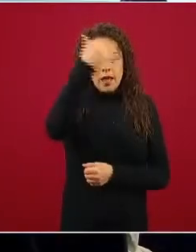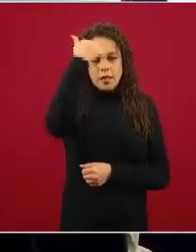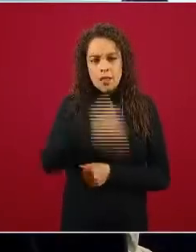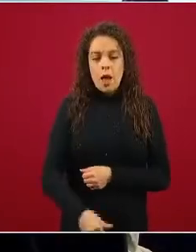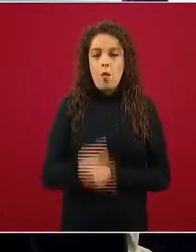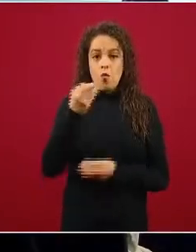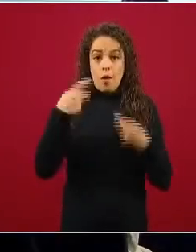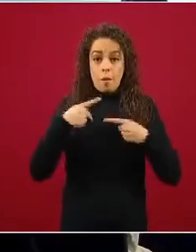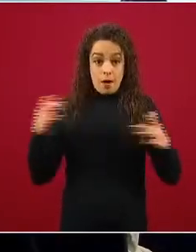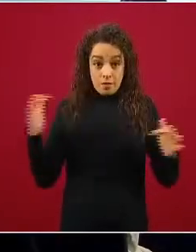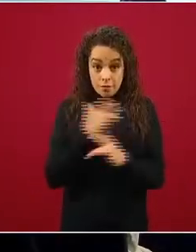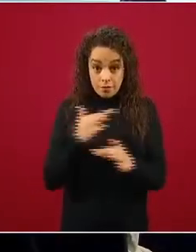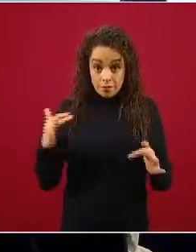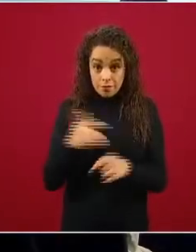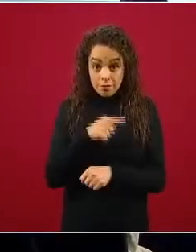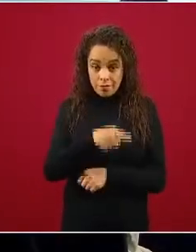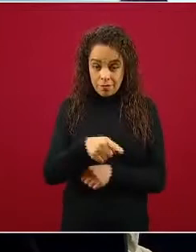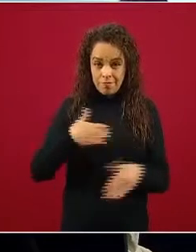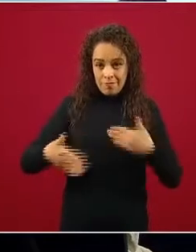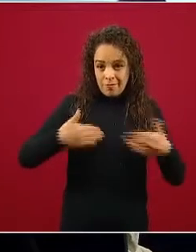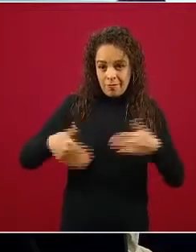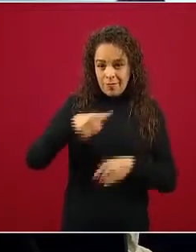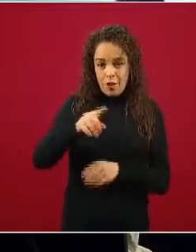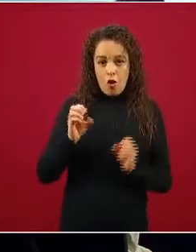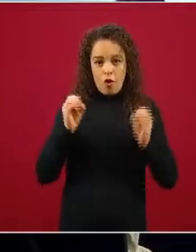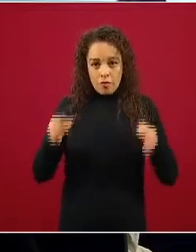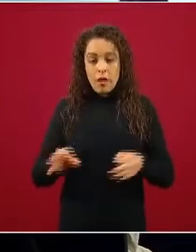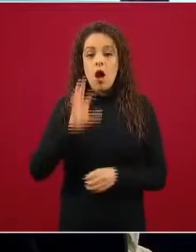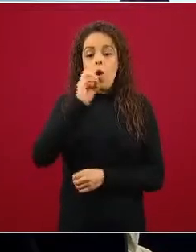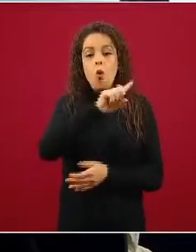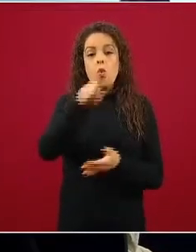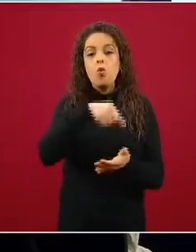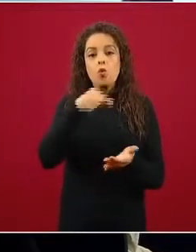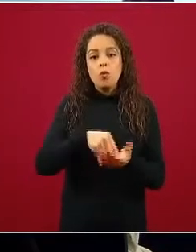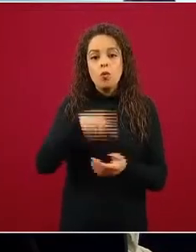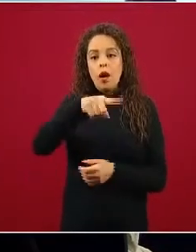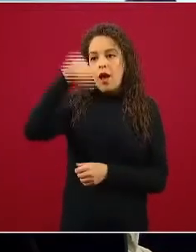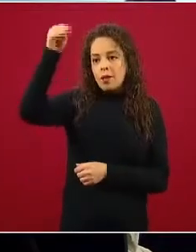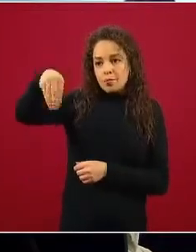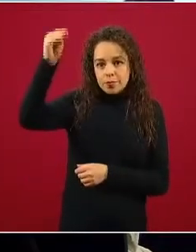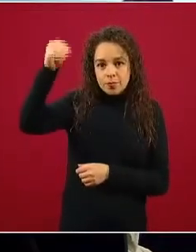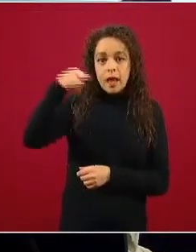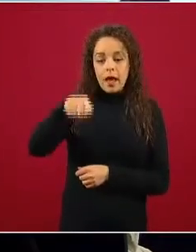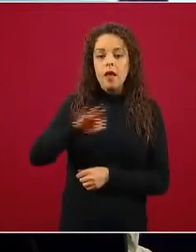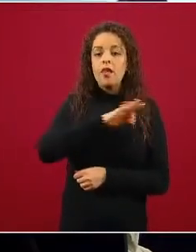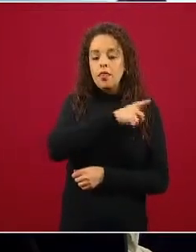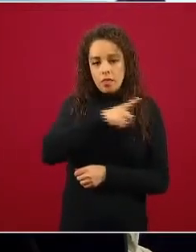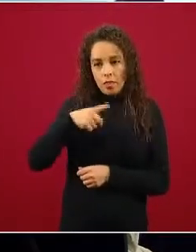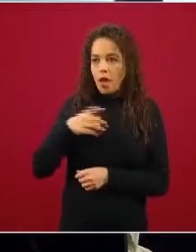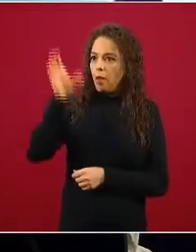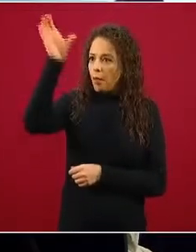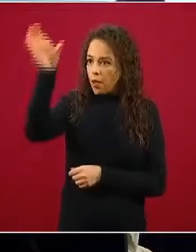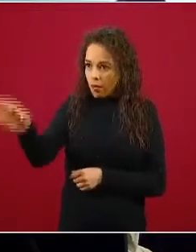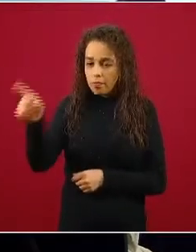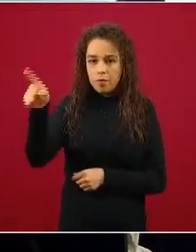ahí o justamente los lugares de los checadores donde se checa tarjeta, que ahí haya también